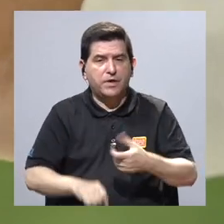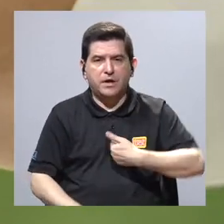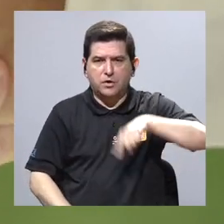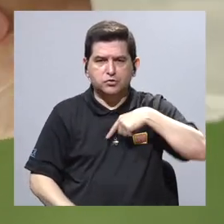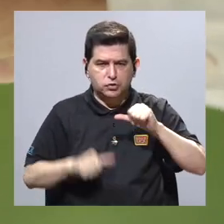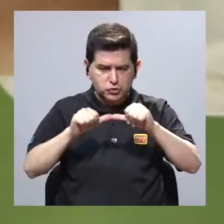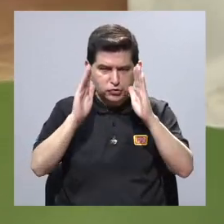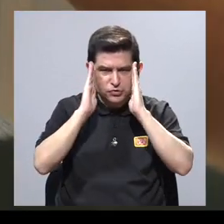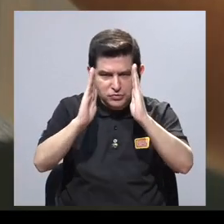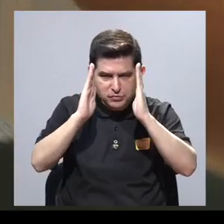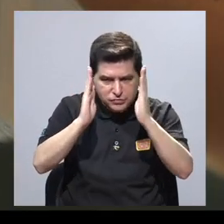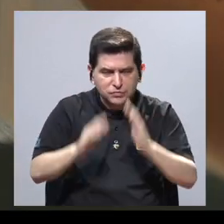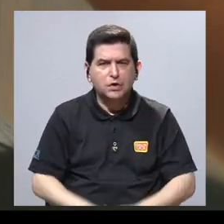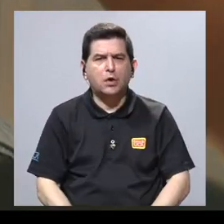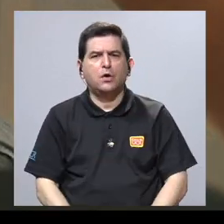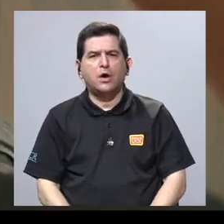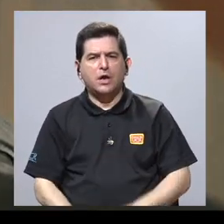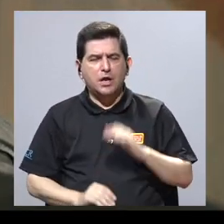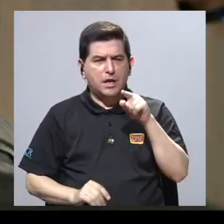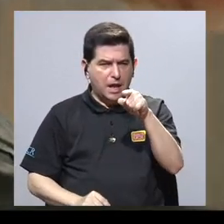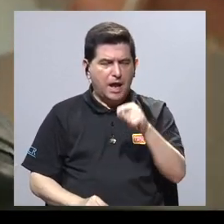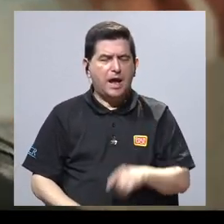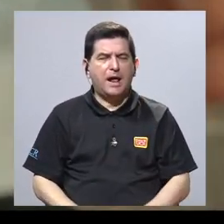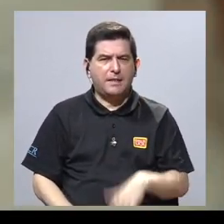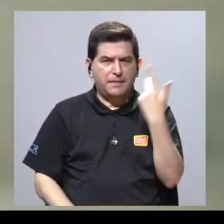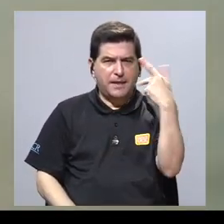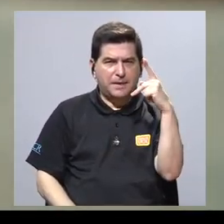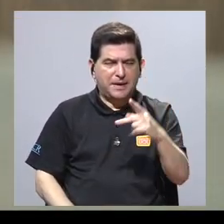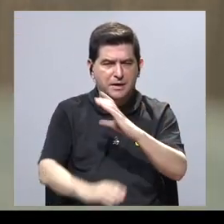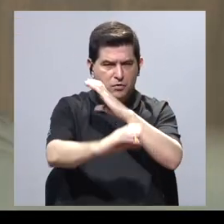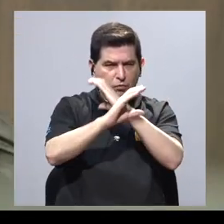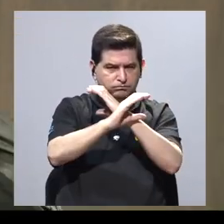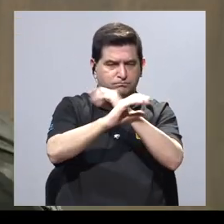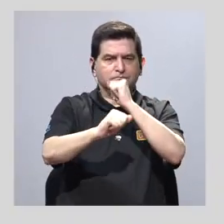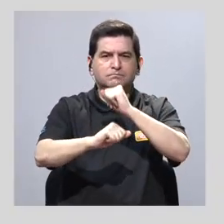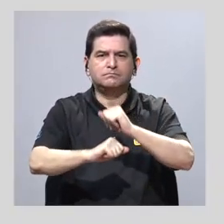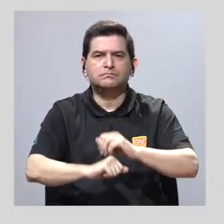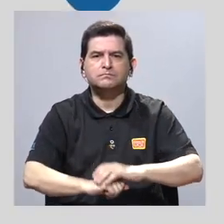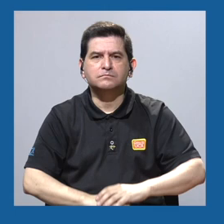no debemos bajar la guardia y seguir cuidándonos de esta amenaza.